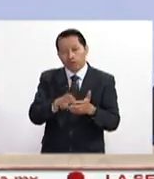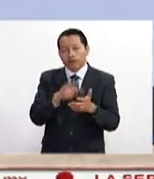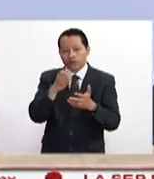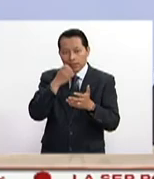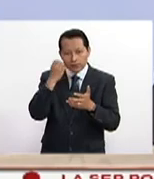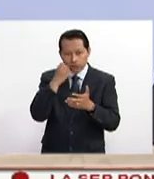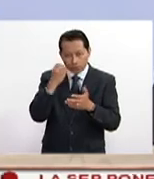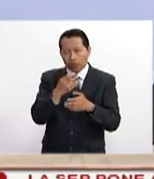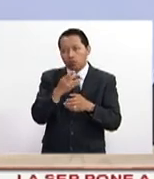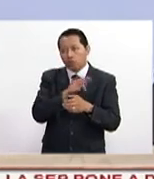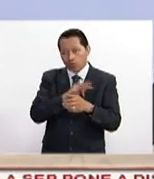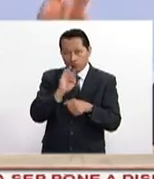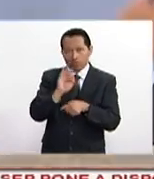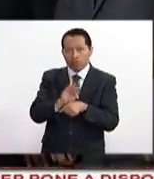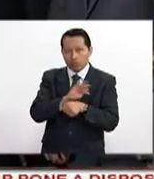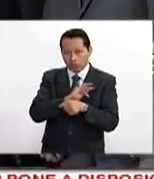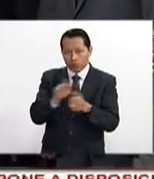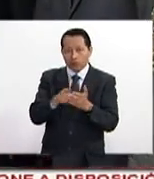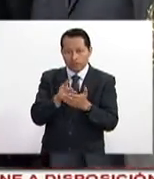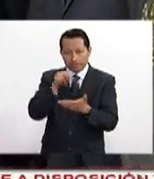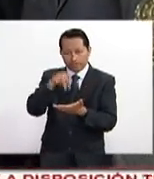y están frente a un salón de clases.